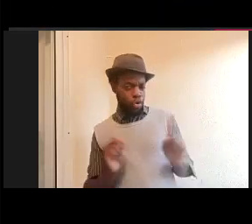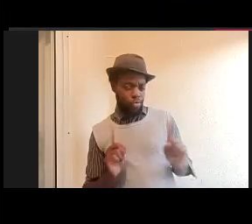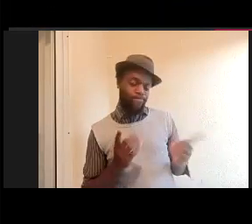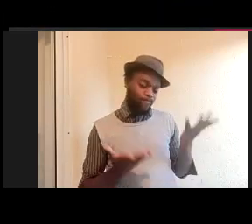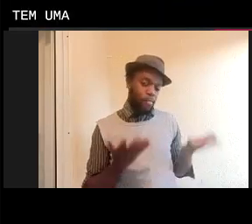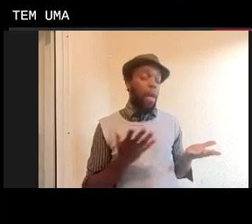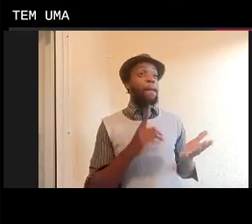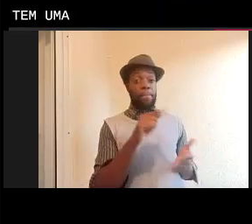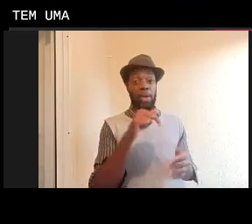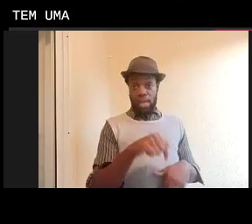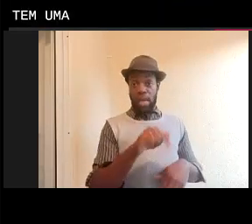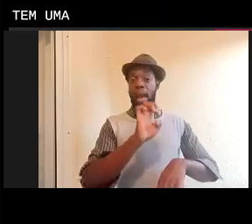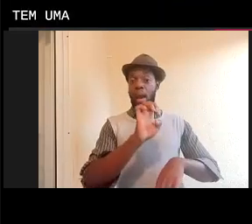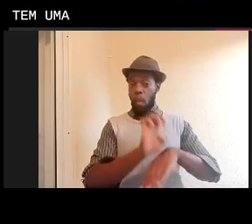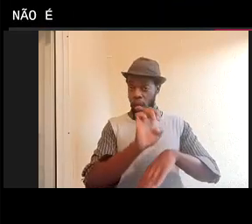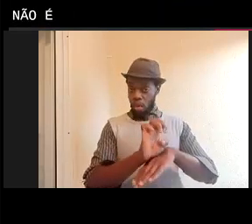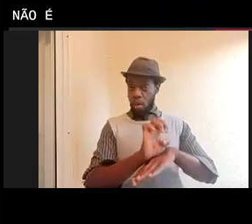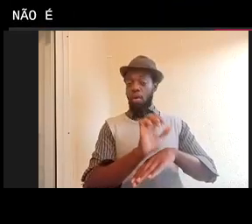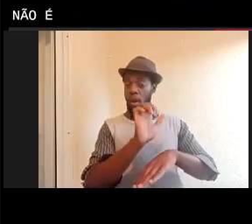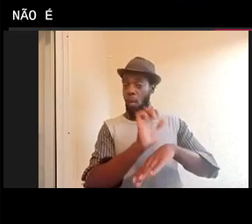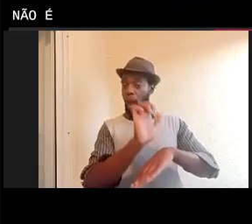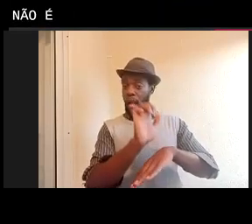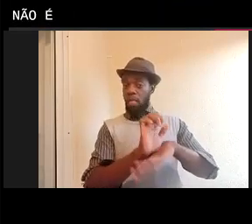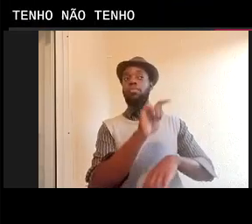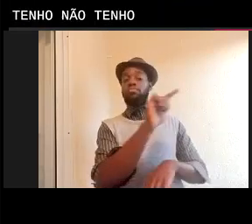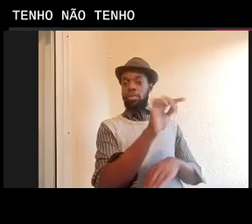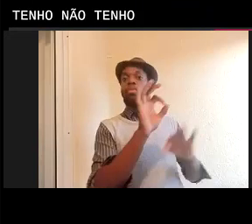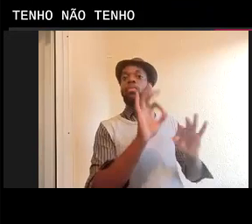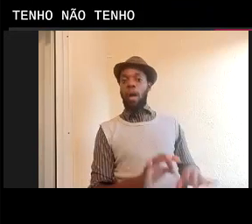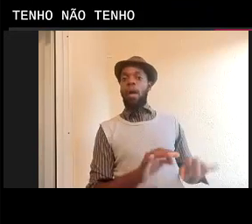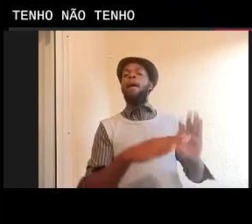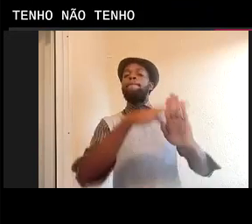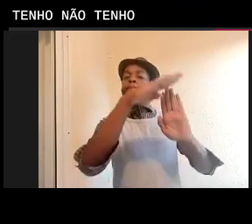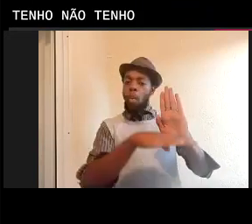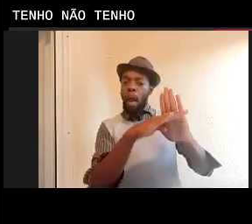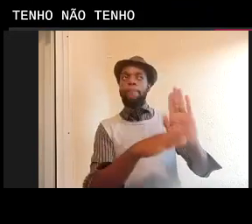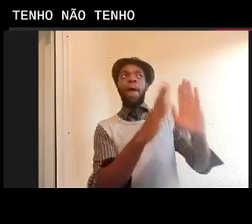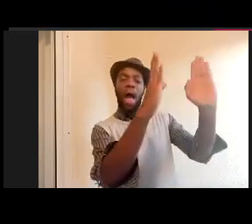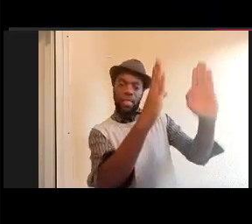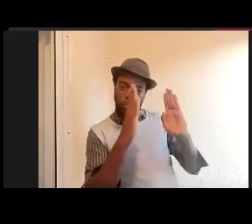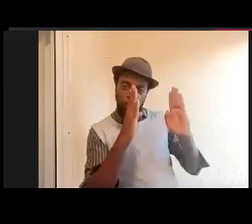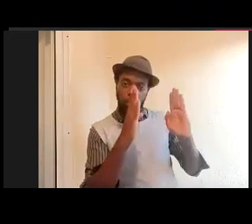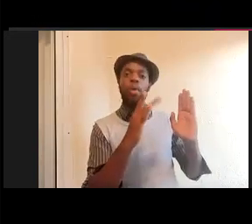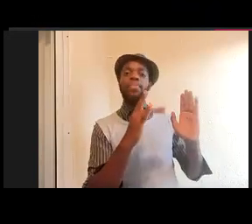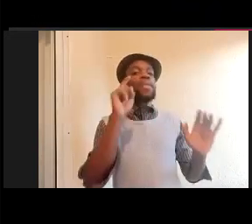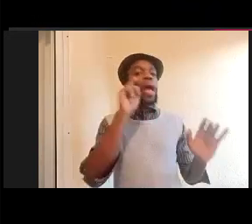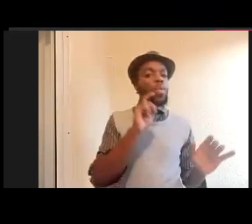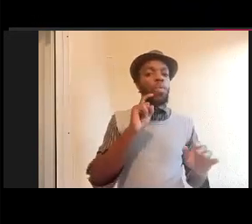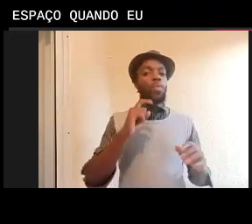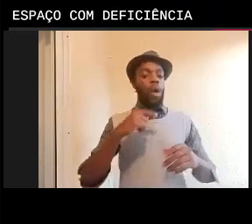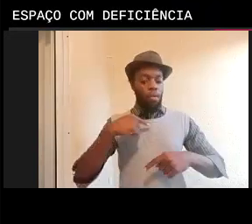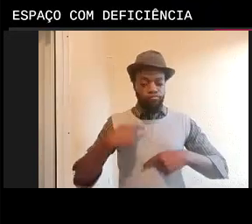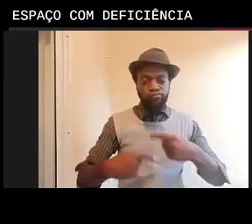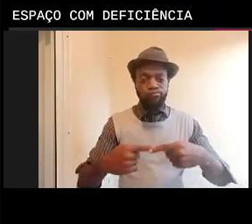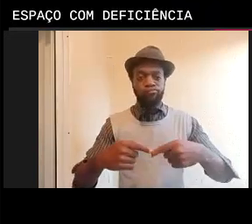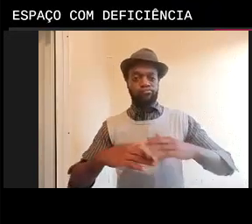Pública aquí en el Ecuador con un programa de atención integral en salud sexual y reproductiva para personas con discapacidad, y dentro de ellos tienen